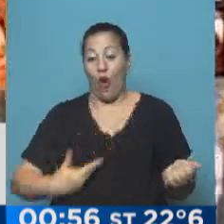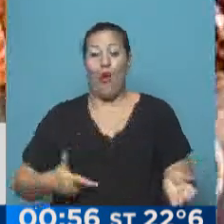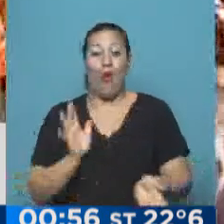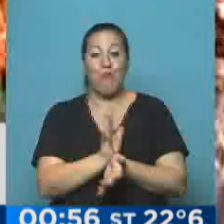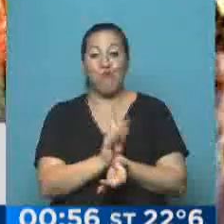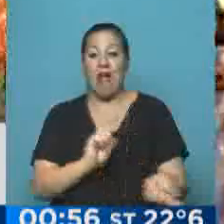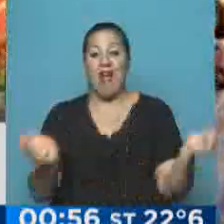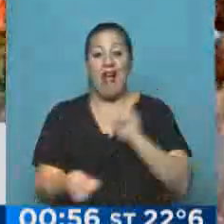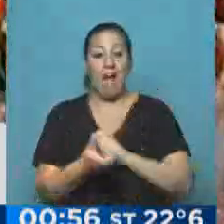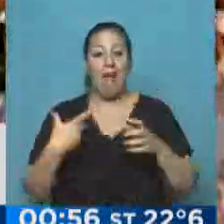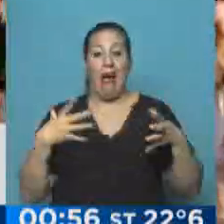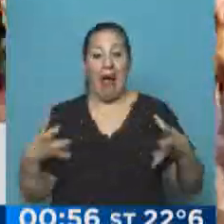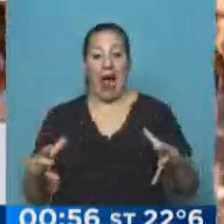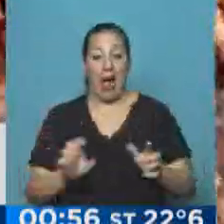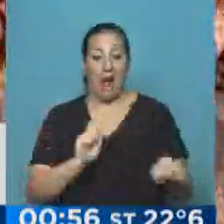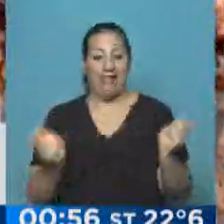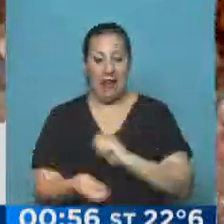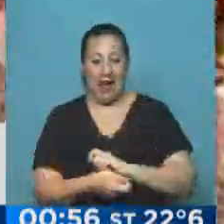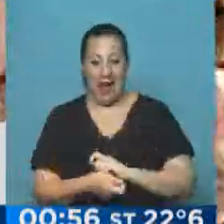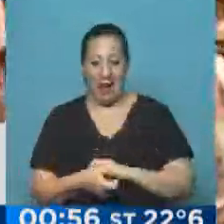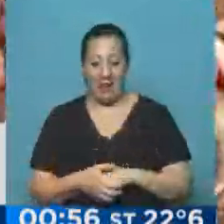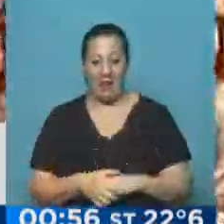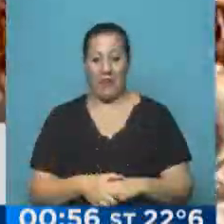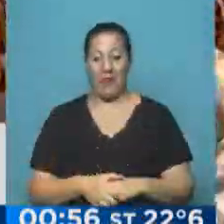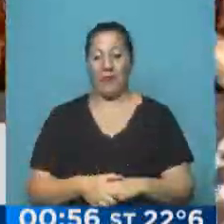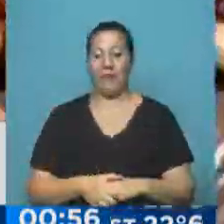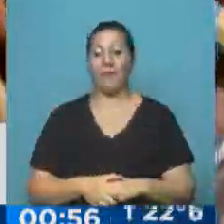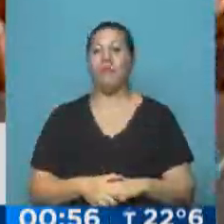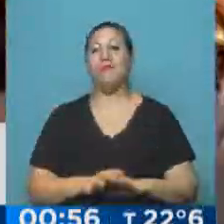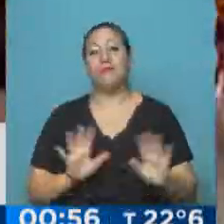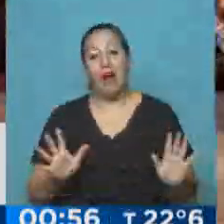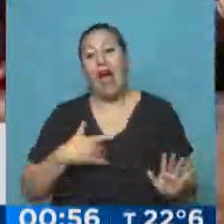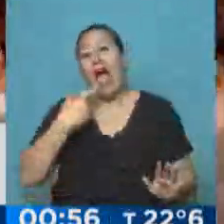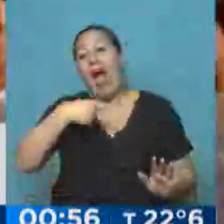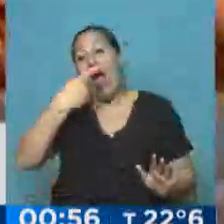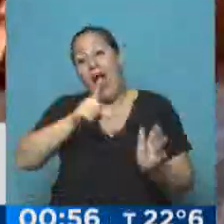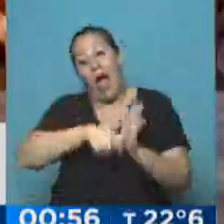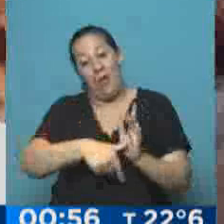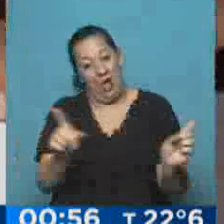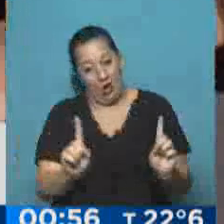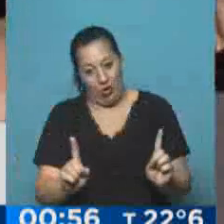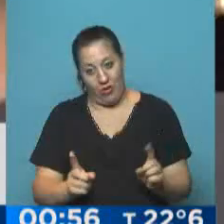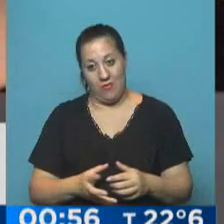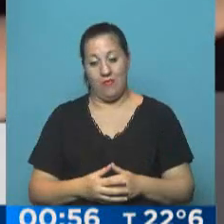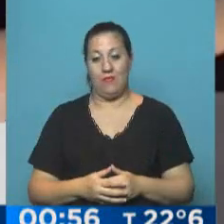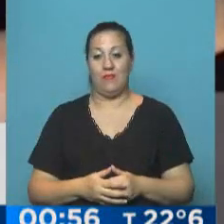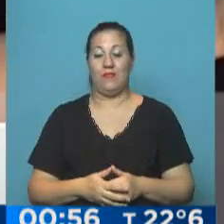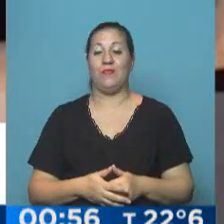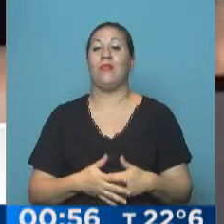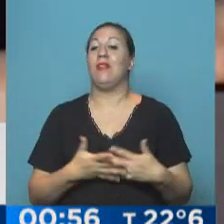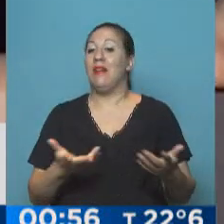A las 12 me convierto en calabaza. Así que no me hagan hablar mucho. Les